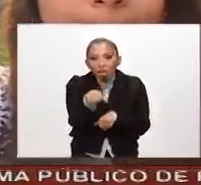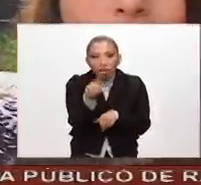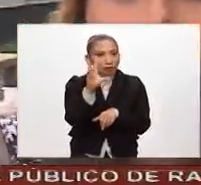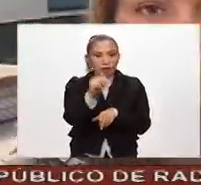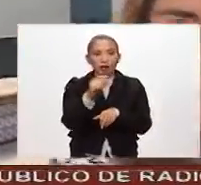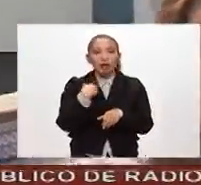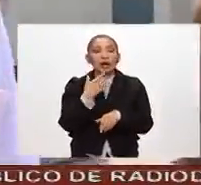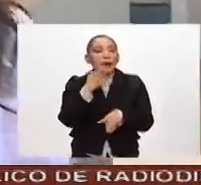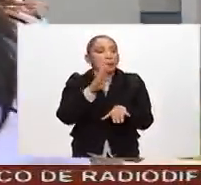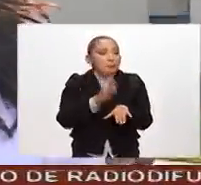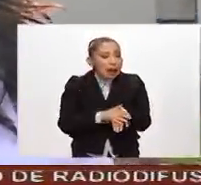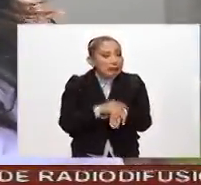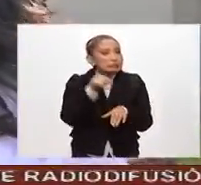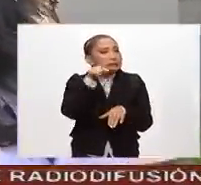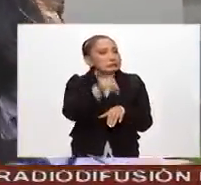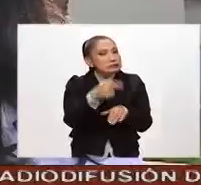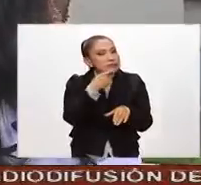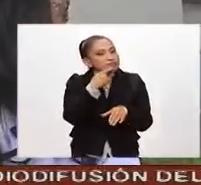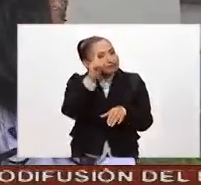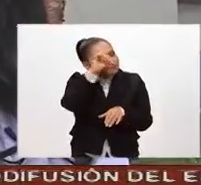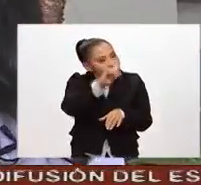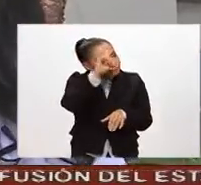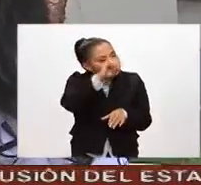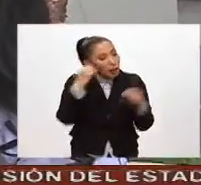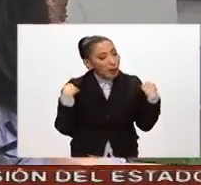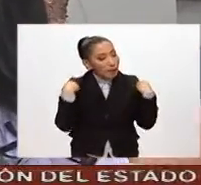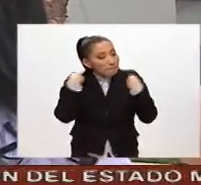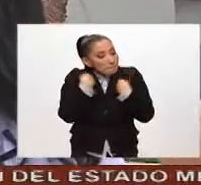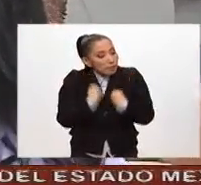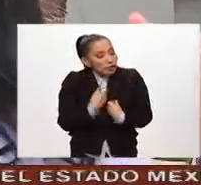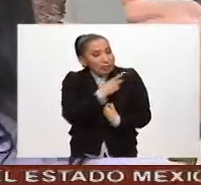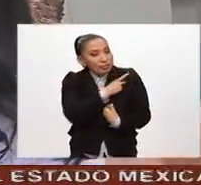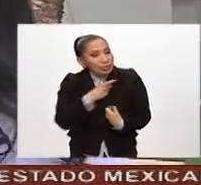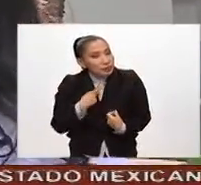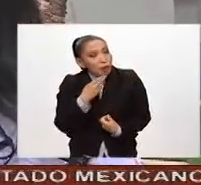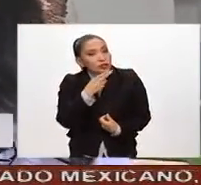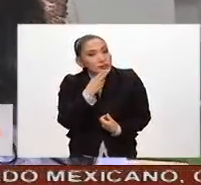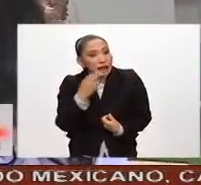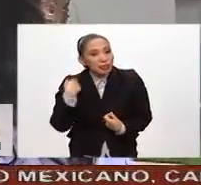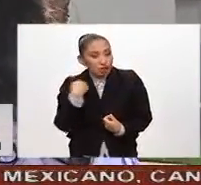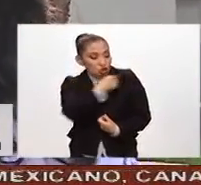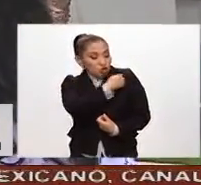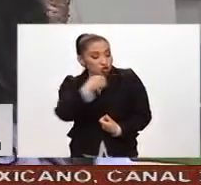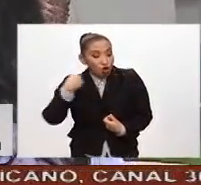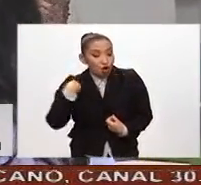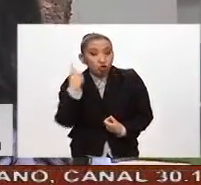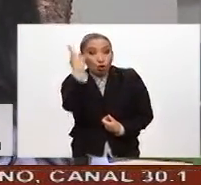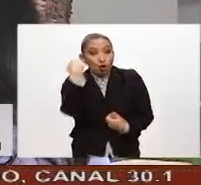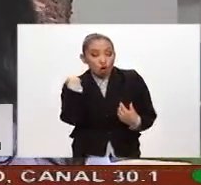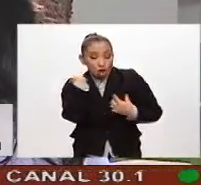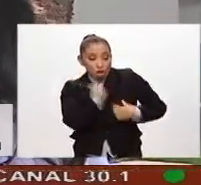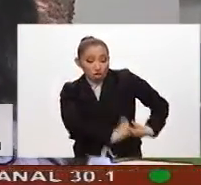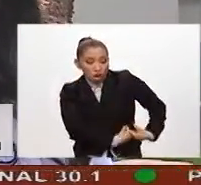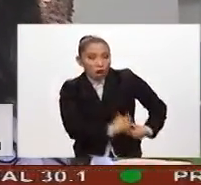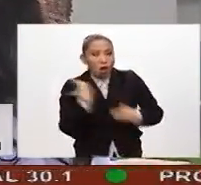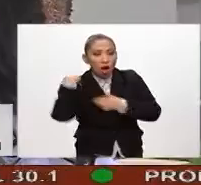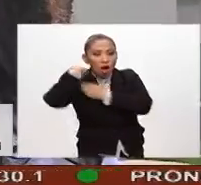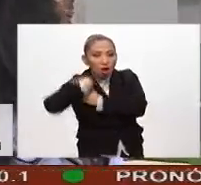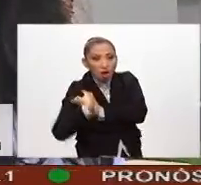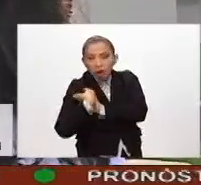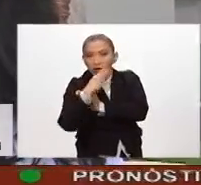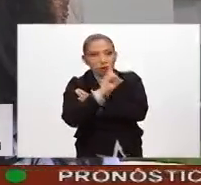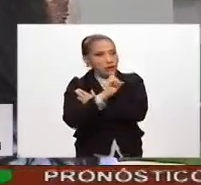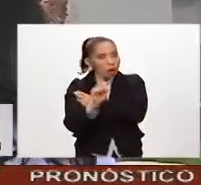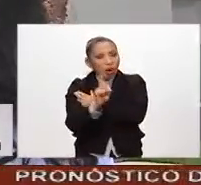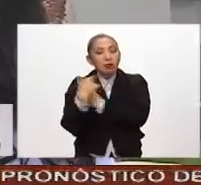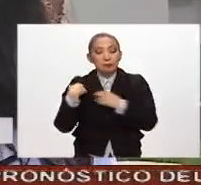De preferencia se les indica que la mochila debe de utilizarse sobre los 2 hombros, no cruzada en un solo hombro. En el